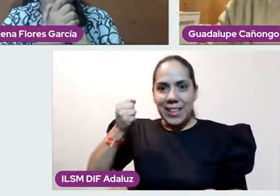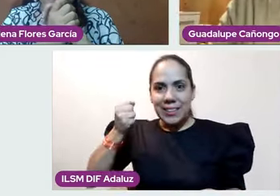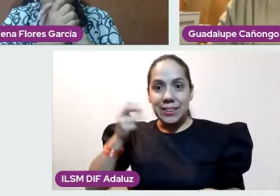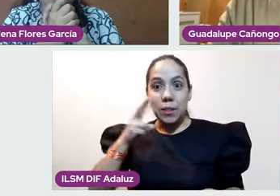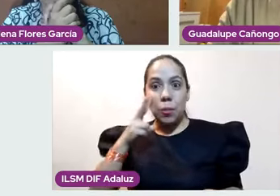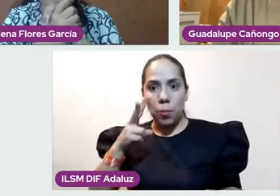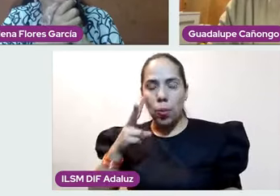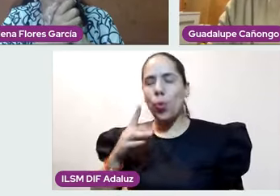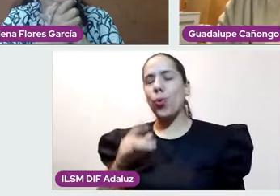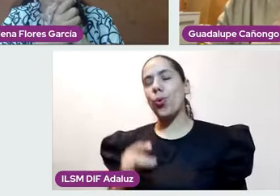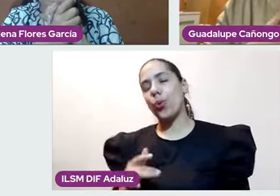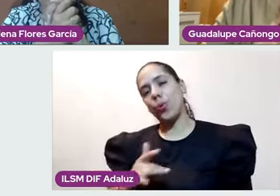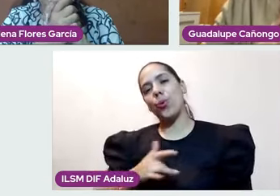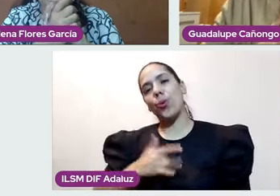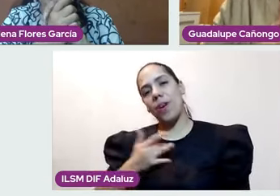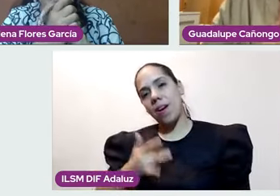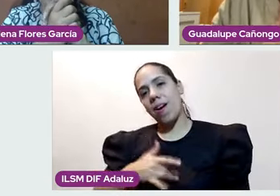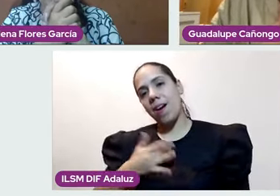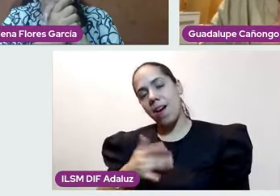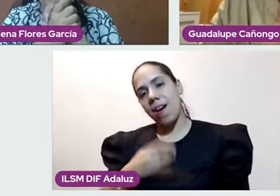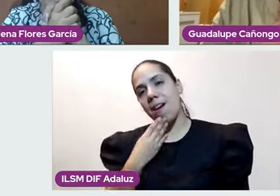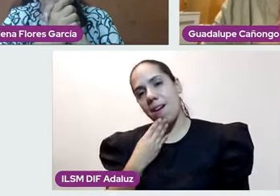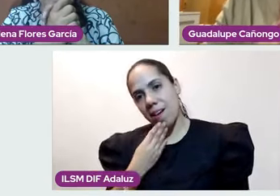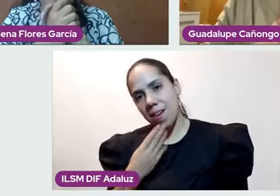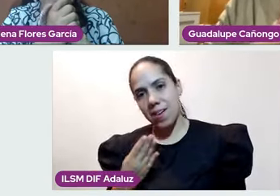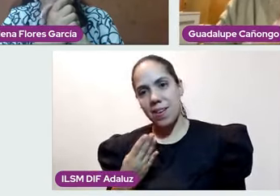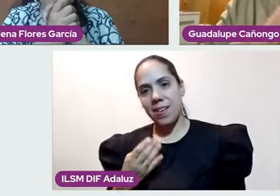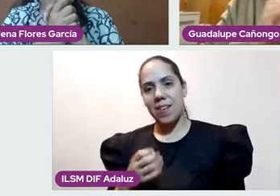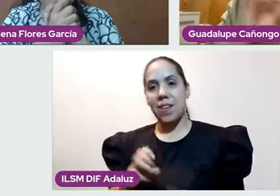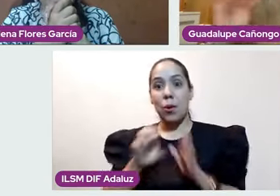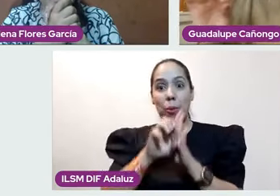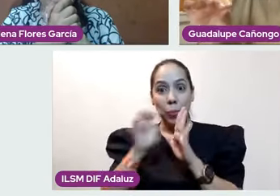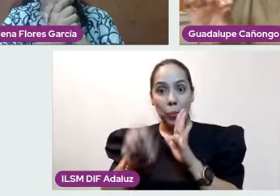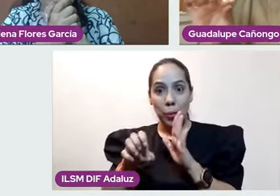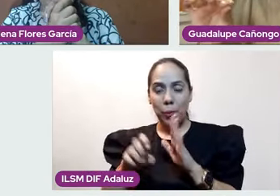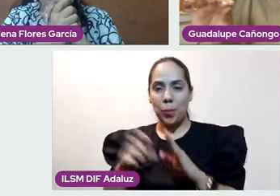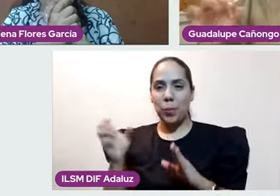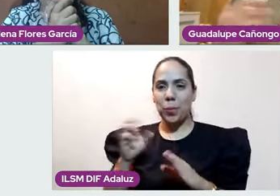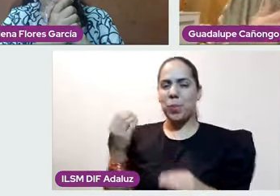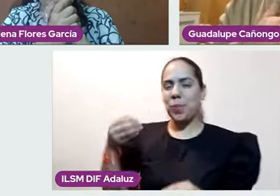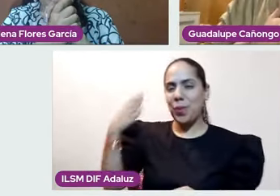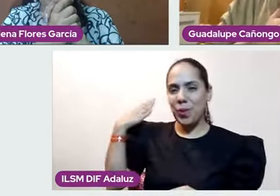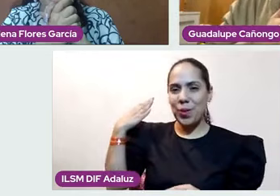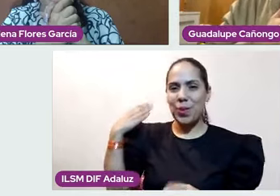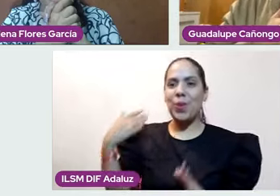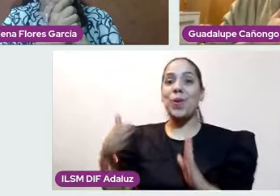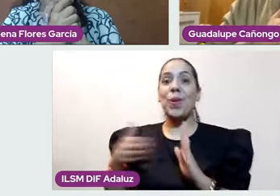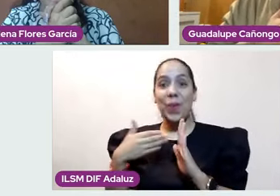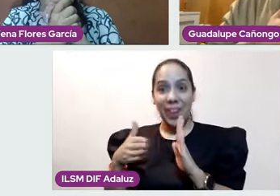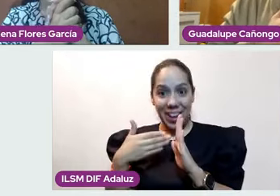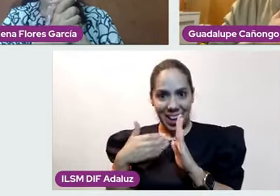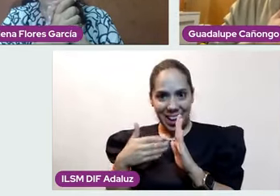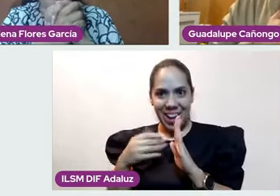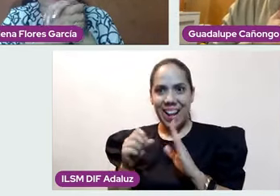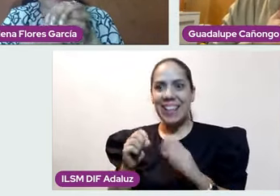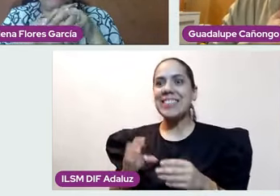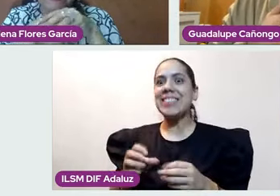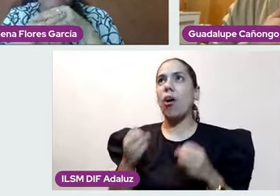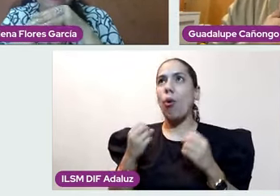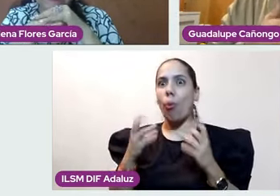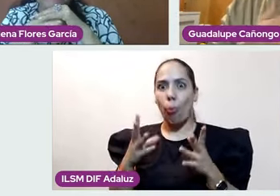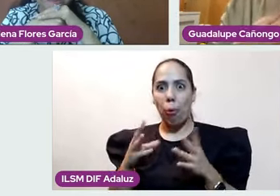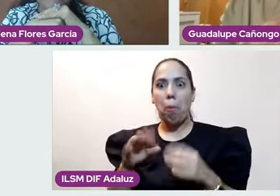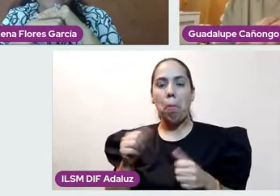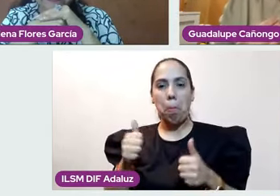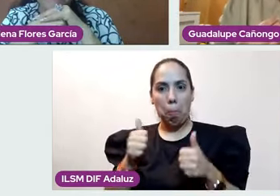ponía mi ejemplo en la cocina. El día que pude preparar algo, por pequeño que fuera, me sentí tan feliz, tan contenta,